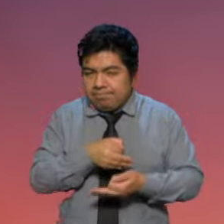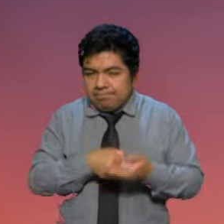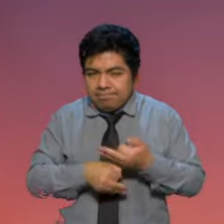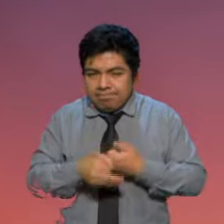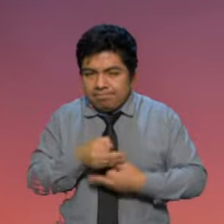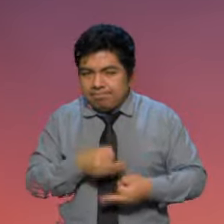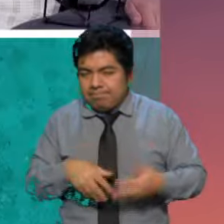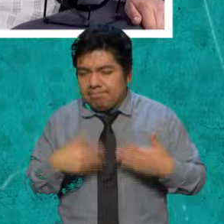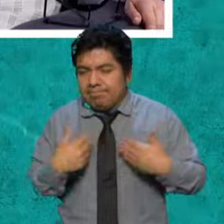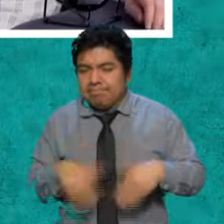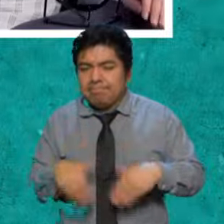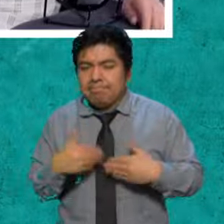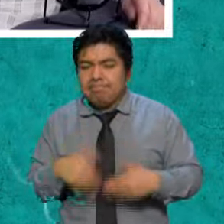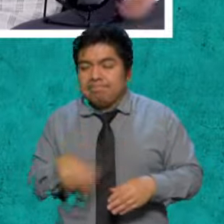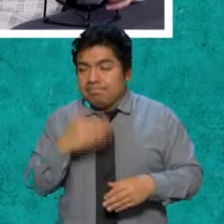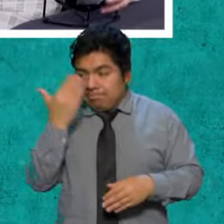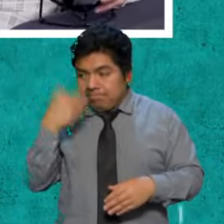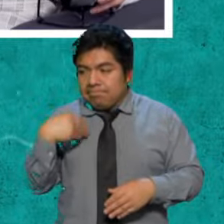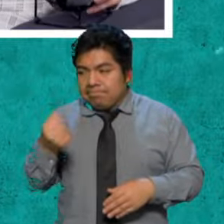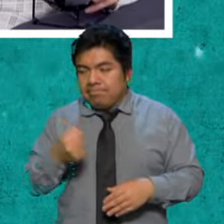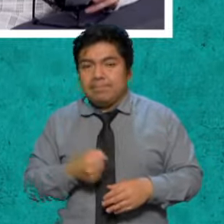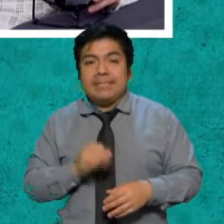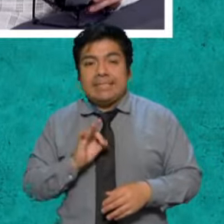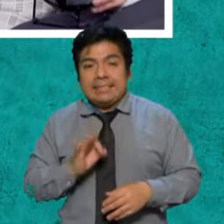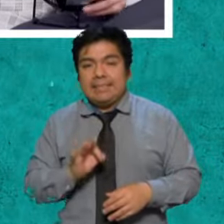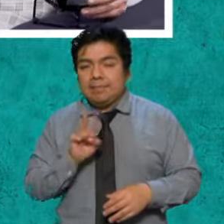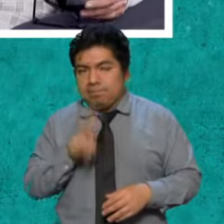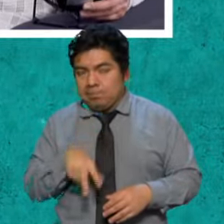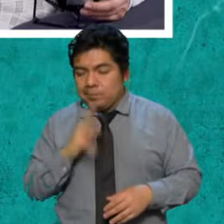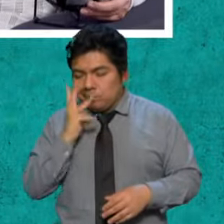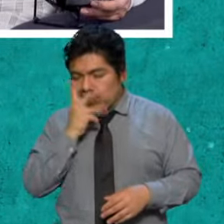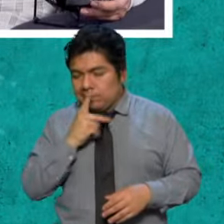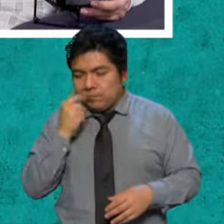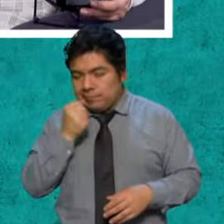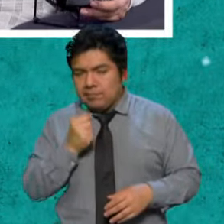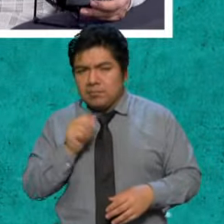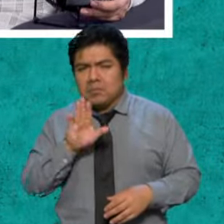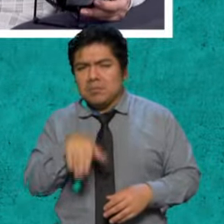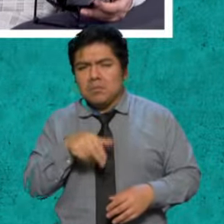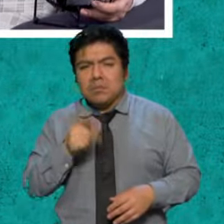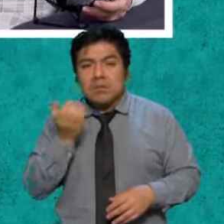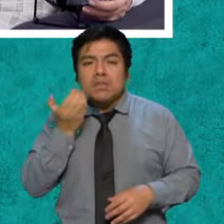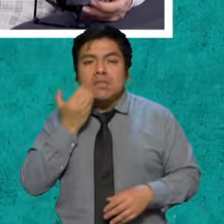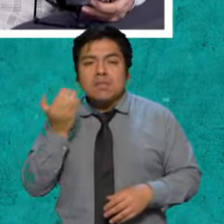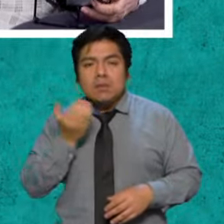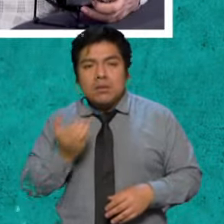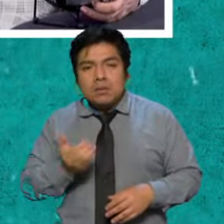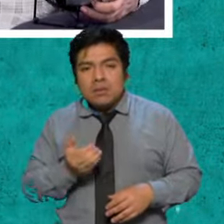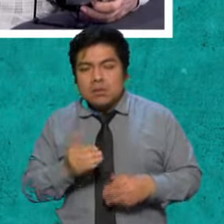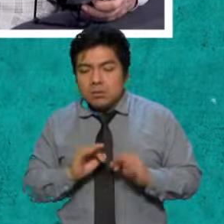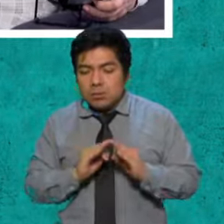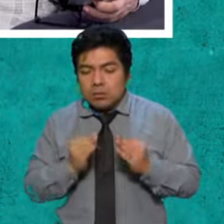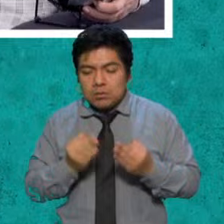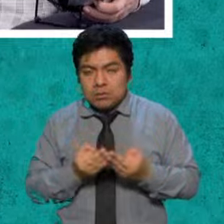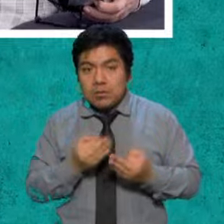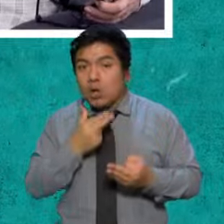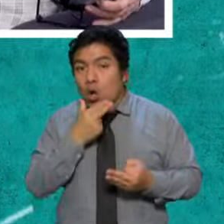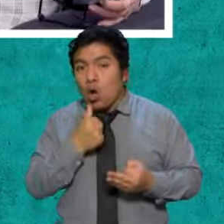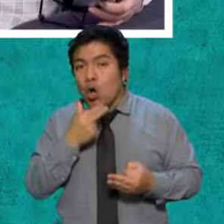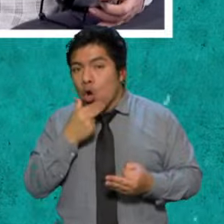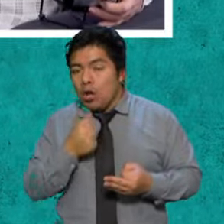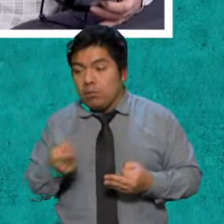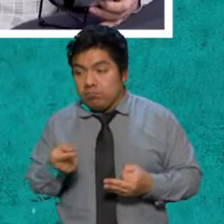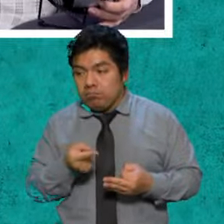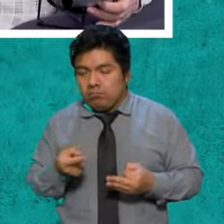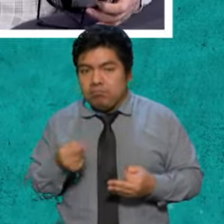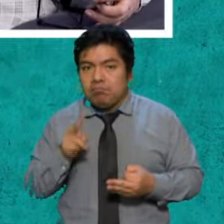puro hitazo. ¡Hola! Sí. De veras, está bien bonita. Sí, ahí Oye, está la qué música. Chido que hicieron esta versión. Sí, no, la verdad,